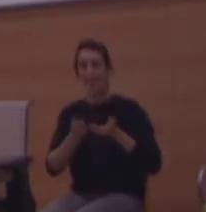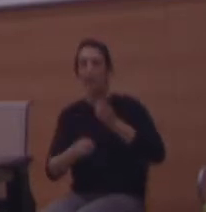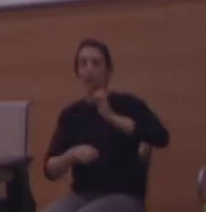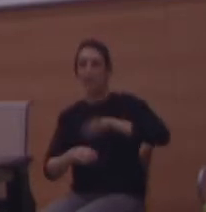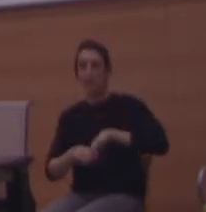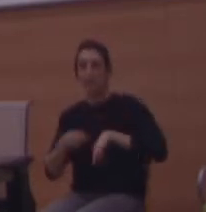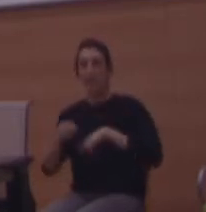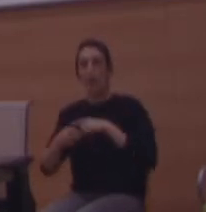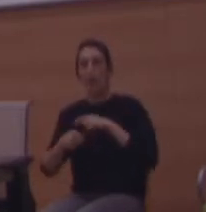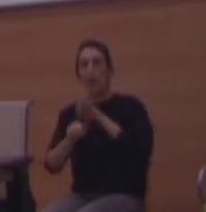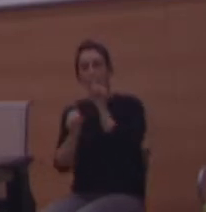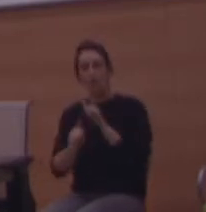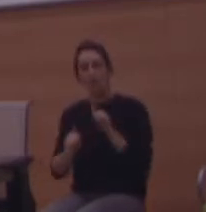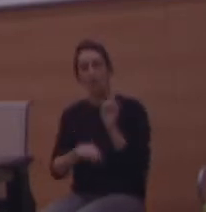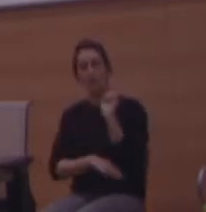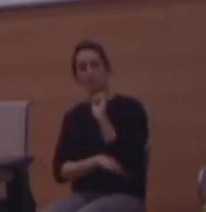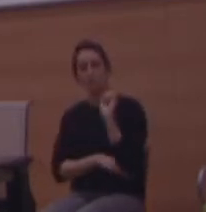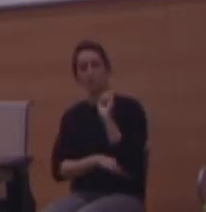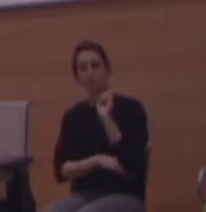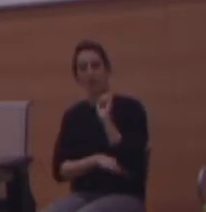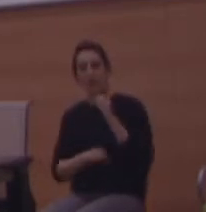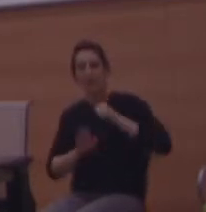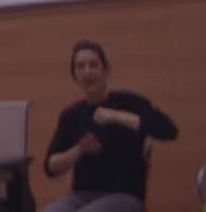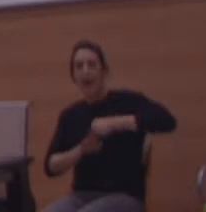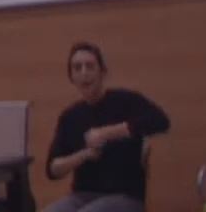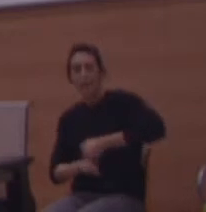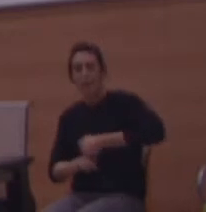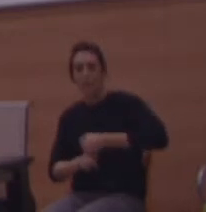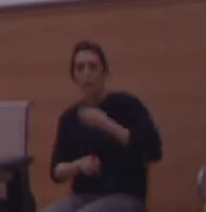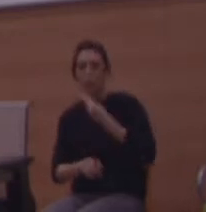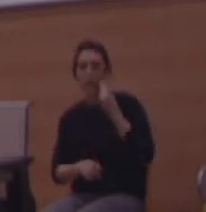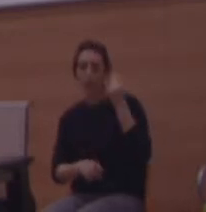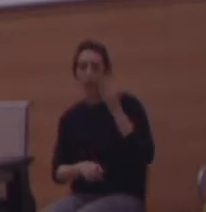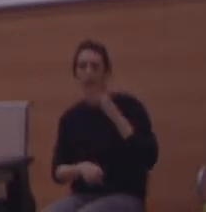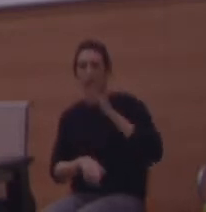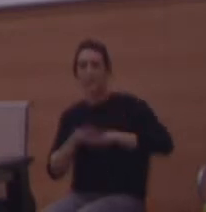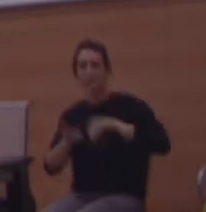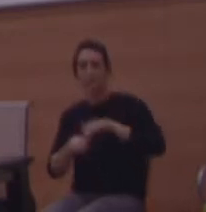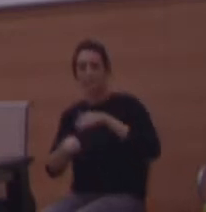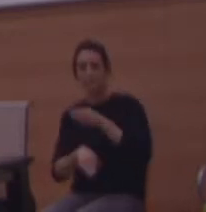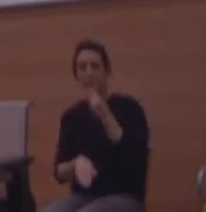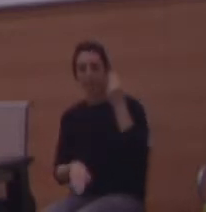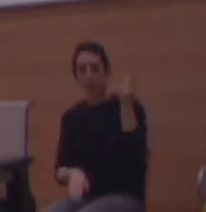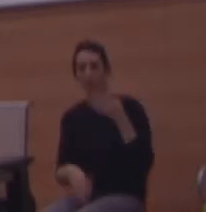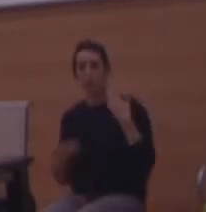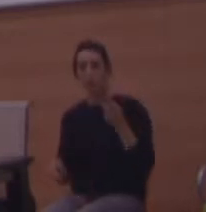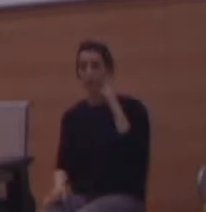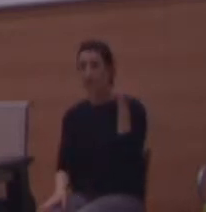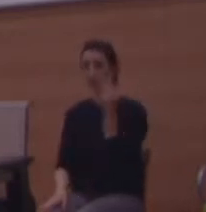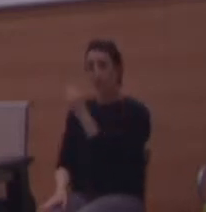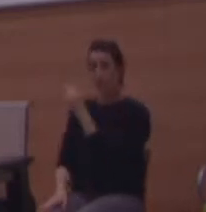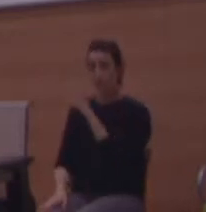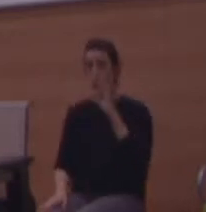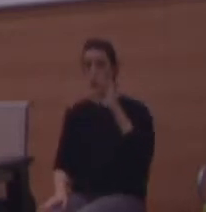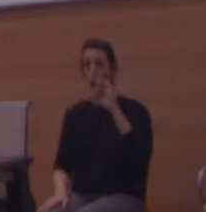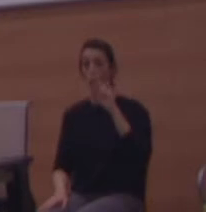apoyo y mejorar en la marcha, en la dinámica. Aquí observamos un tipo de